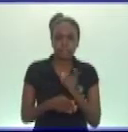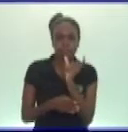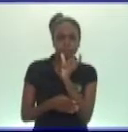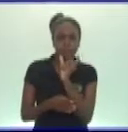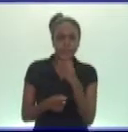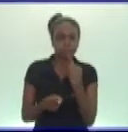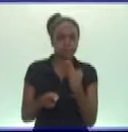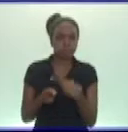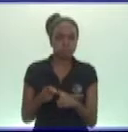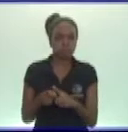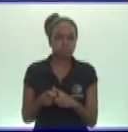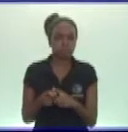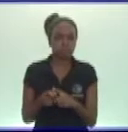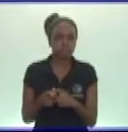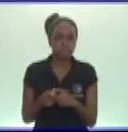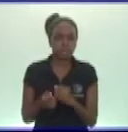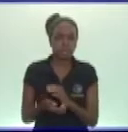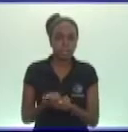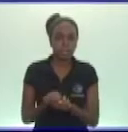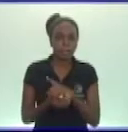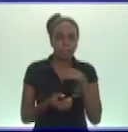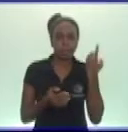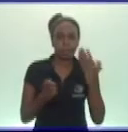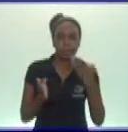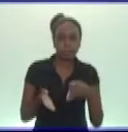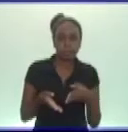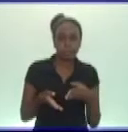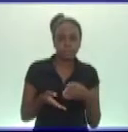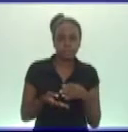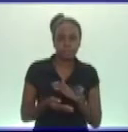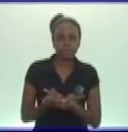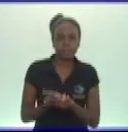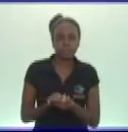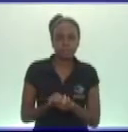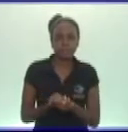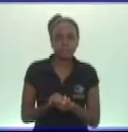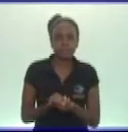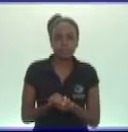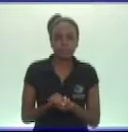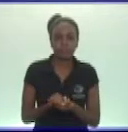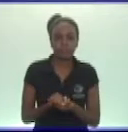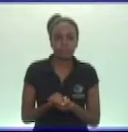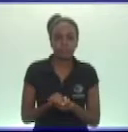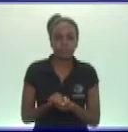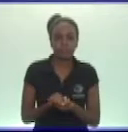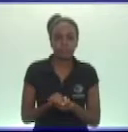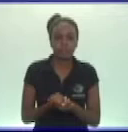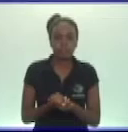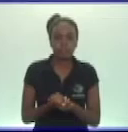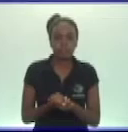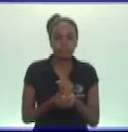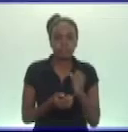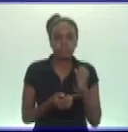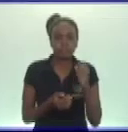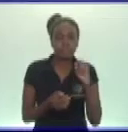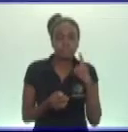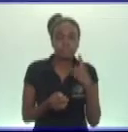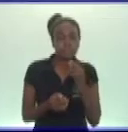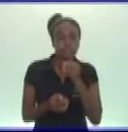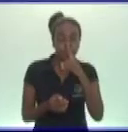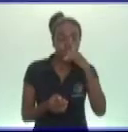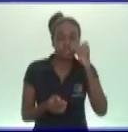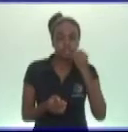Implica fenecer, implica morir, fallecer, ¿verdad? Solo si logras dar, solo si logras aportar, tienes